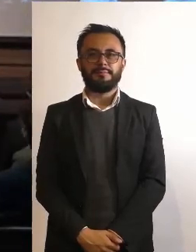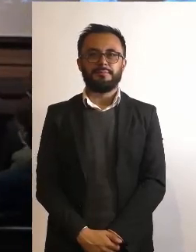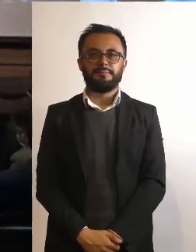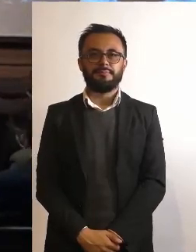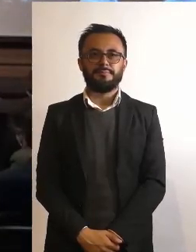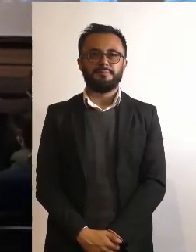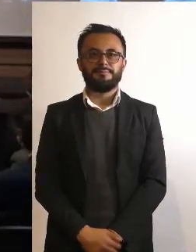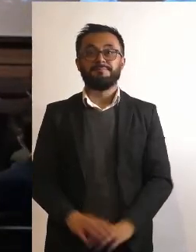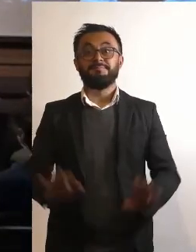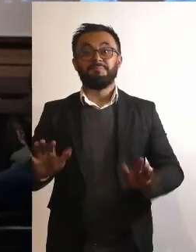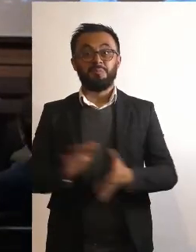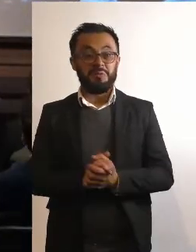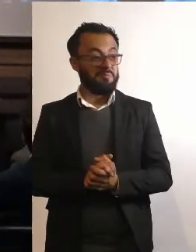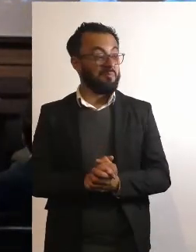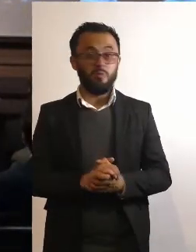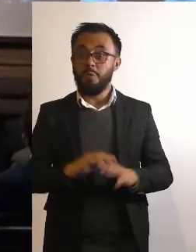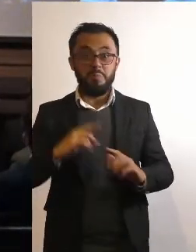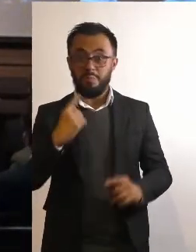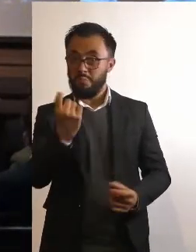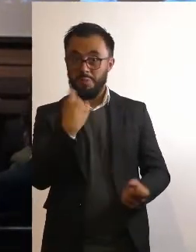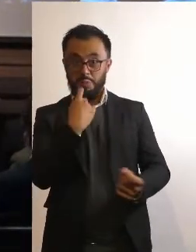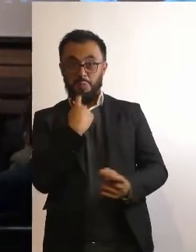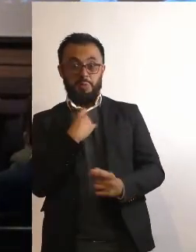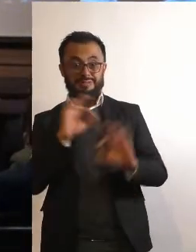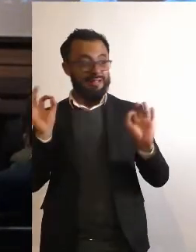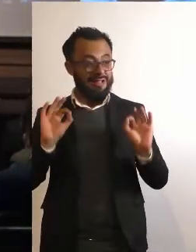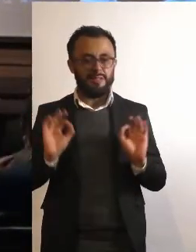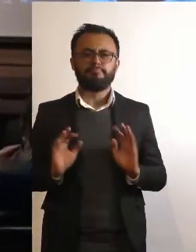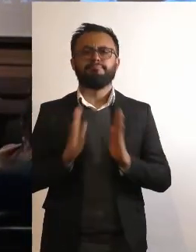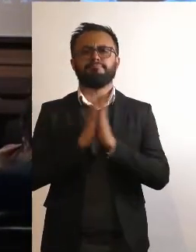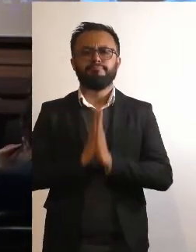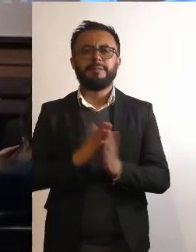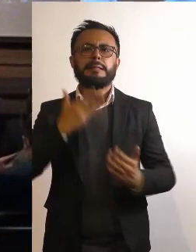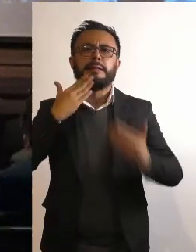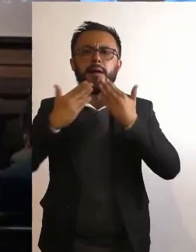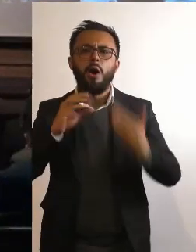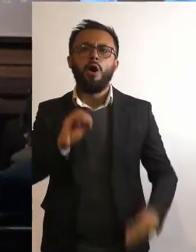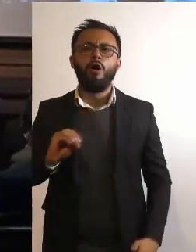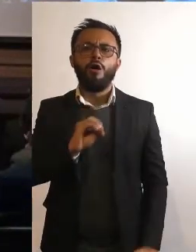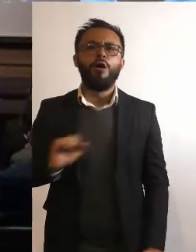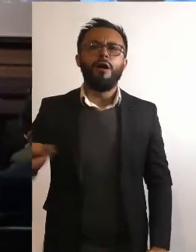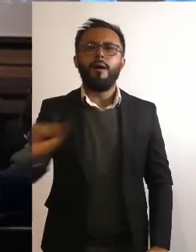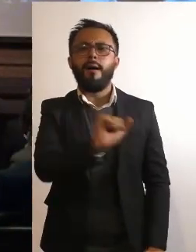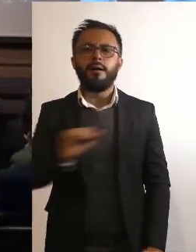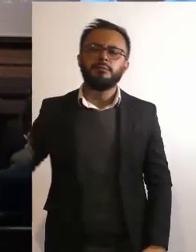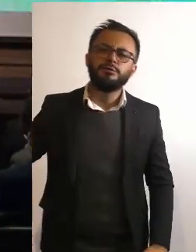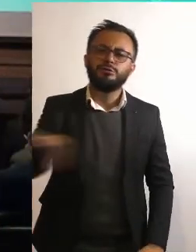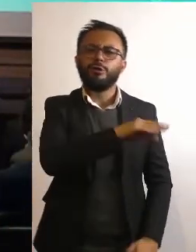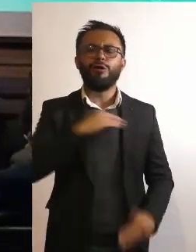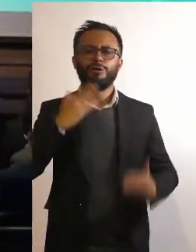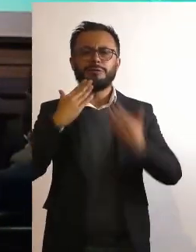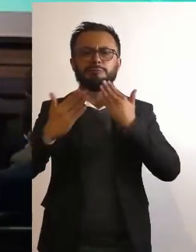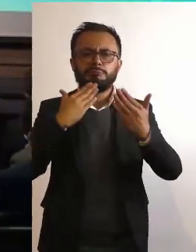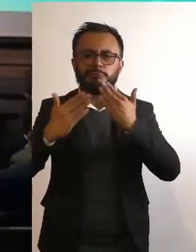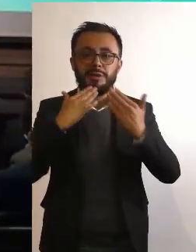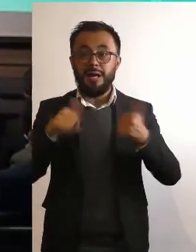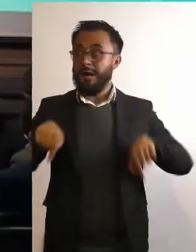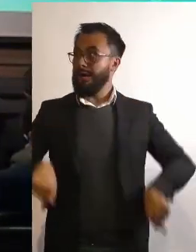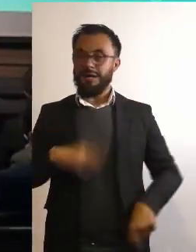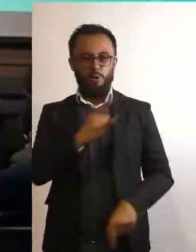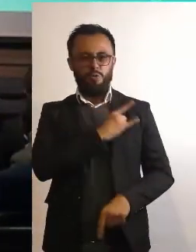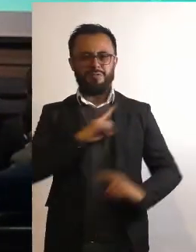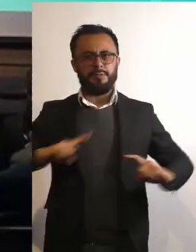Bueno, pues si no tenemos más preguntas, agradecemos a todos y a todas por su participación en este espacio tan importante para la